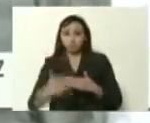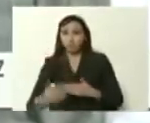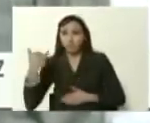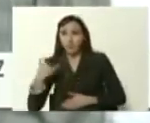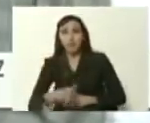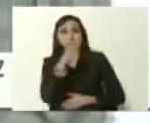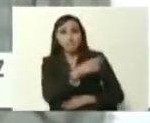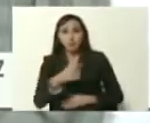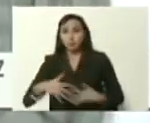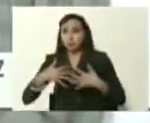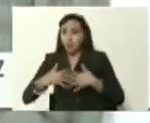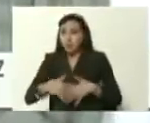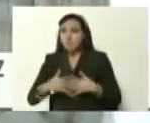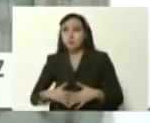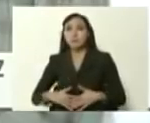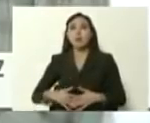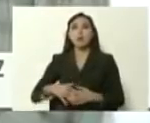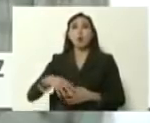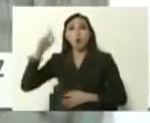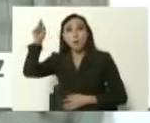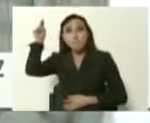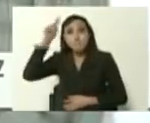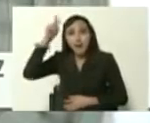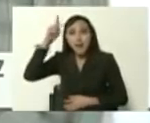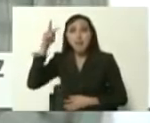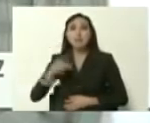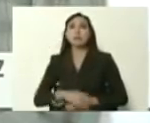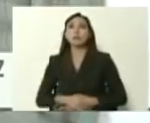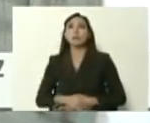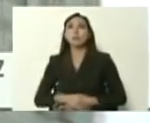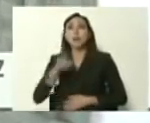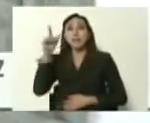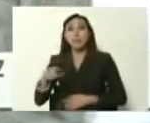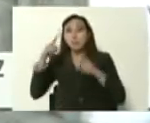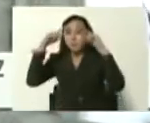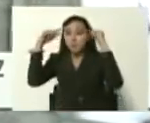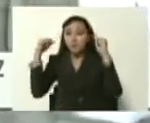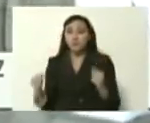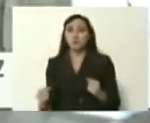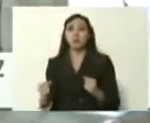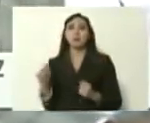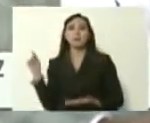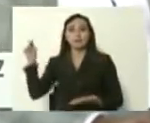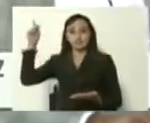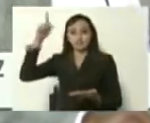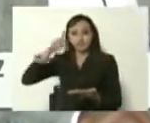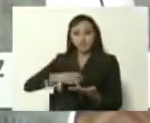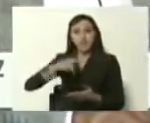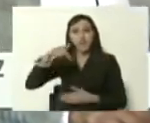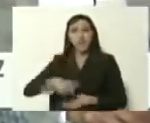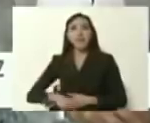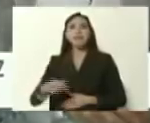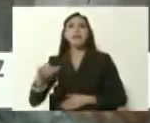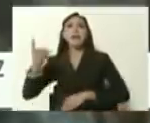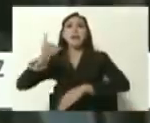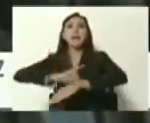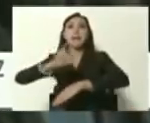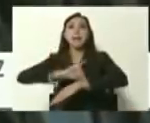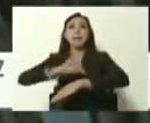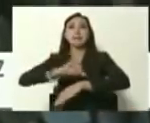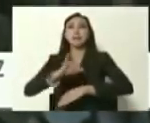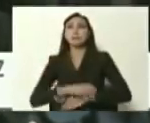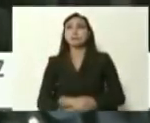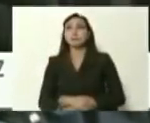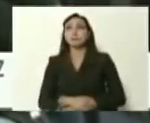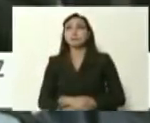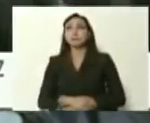empresarios, educadores, profesionales y gente común que asiste a nuestras iglesias en todo el territorio nacional. De manera que